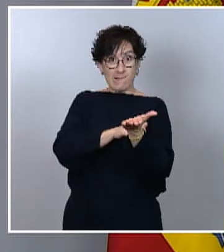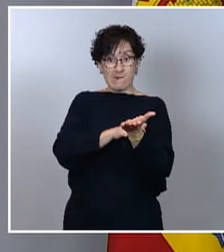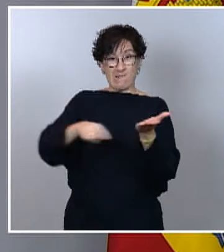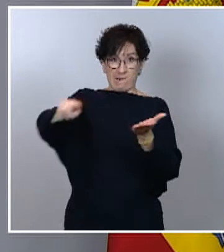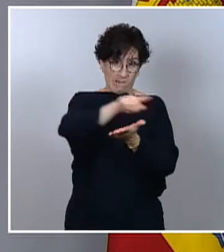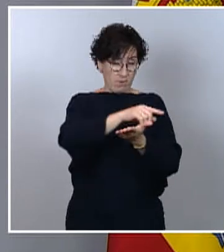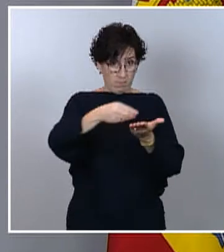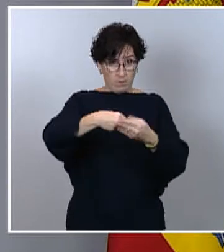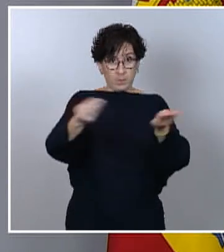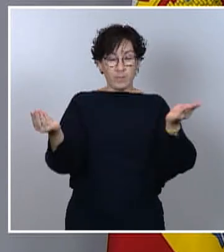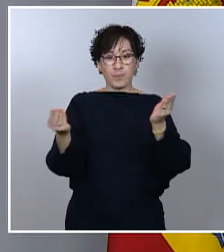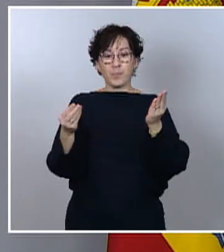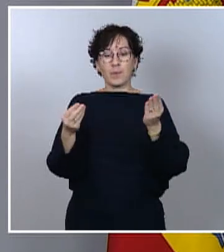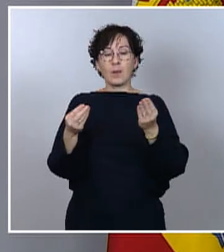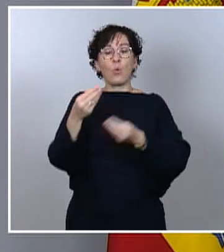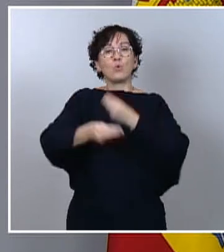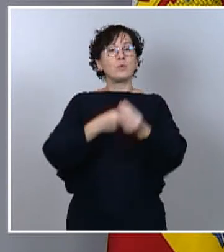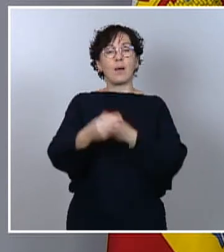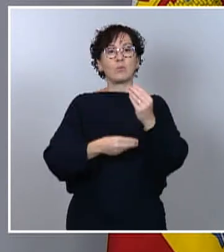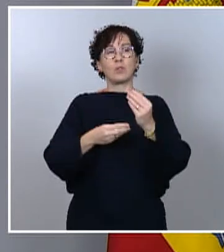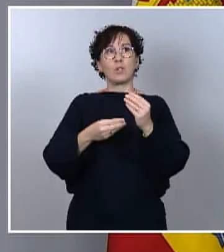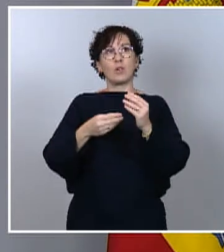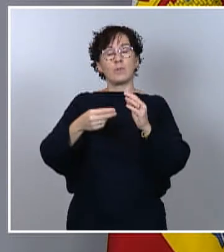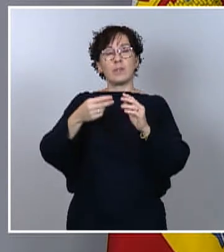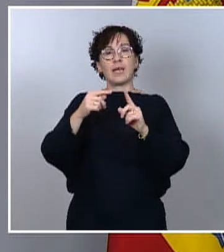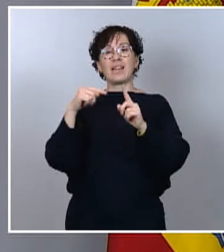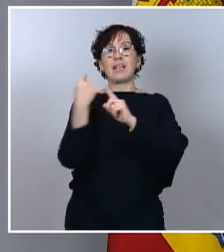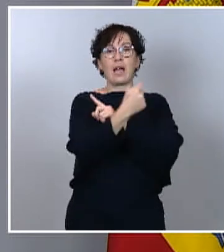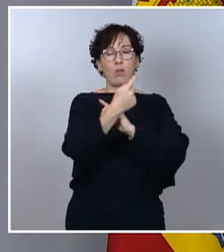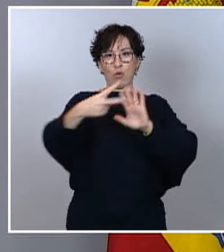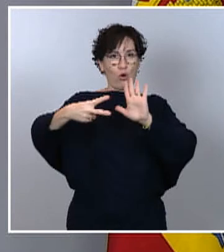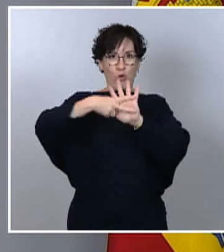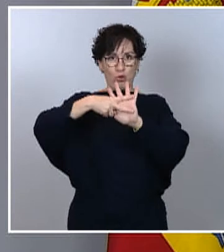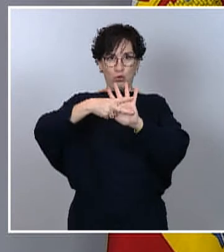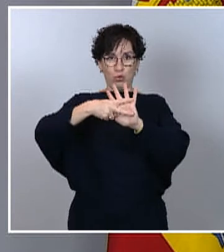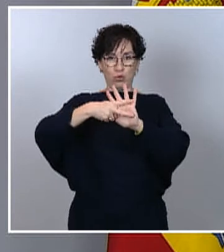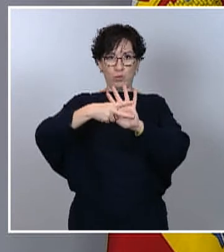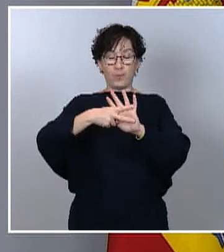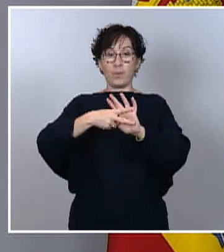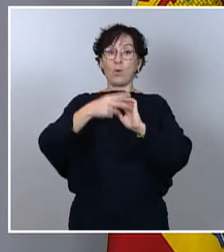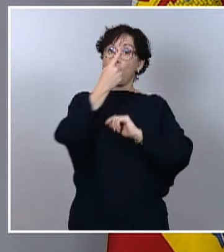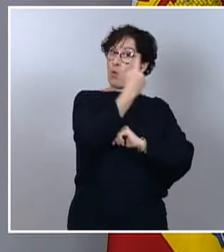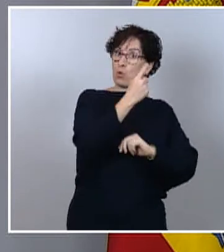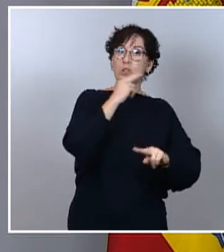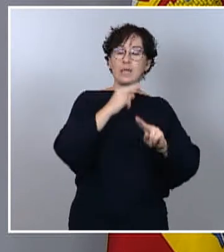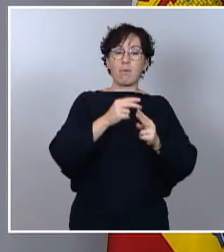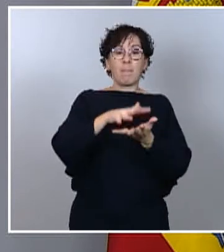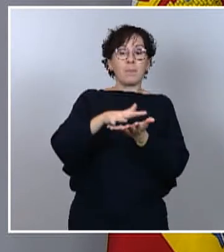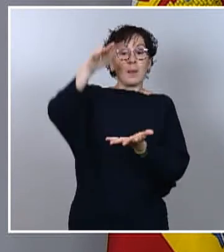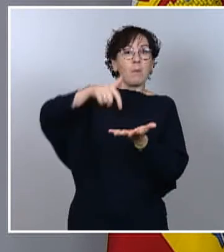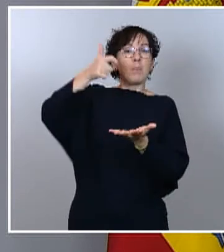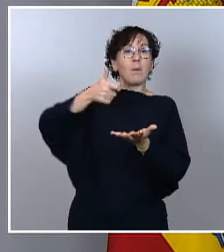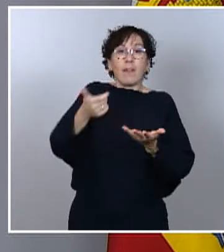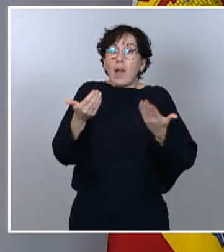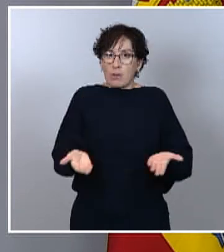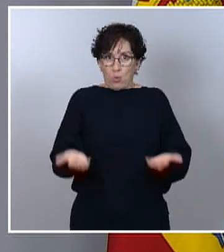2 indicadores que tienen significado diferente. Uno de ellos le hemos llamado prevalencia actual y es el porcentaje,